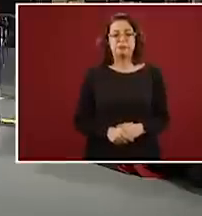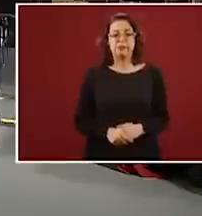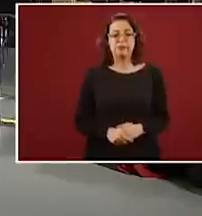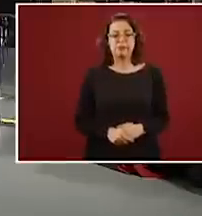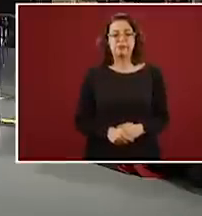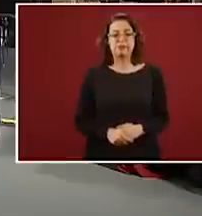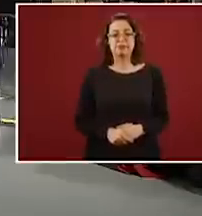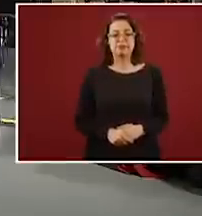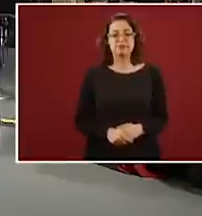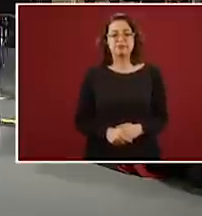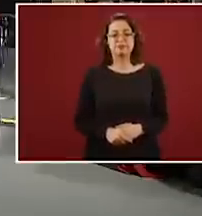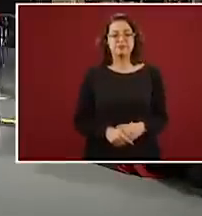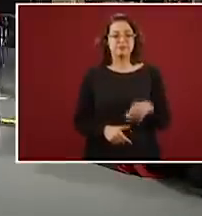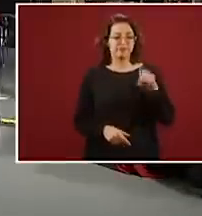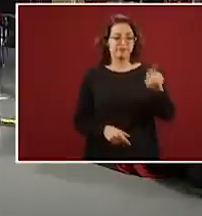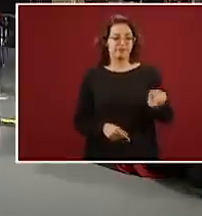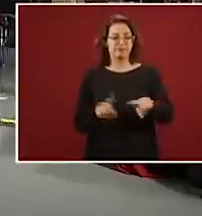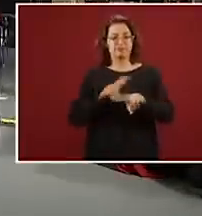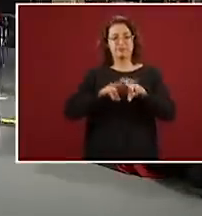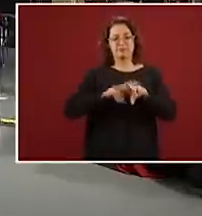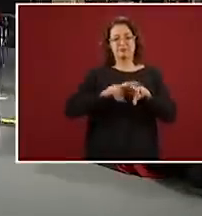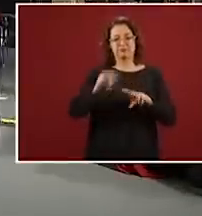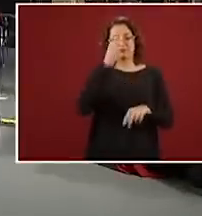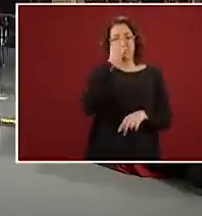a ver, Tren Maya.